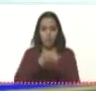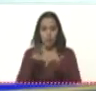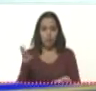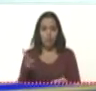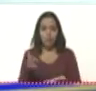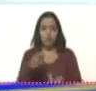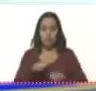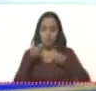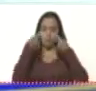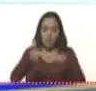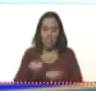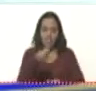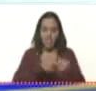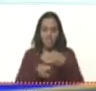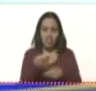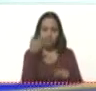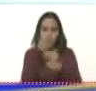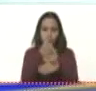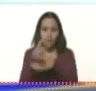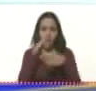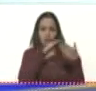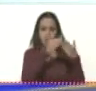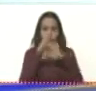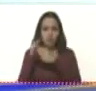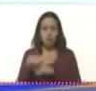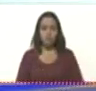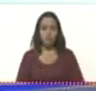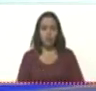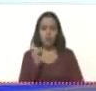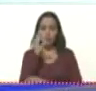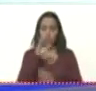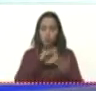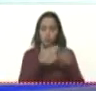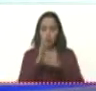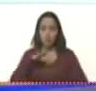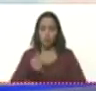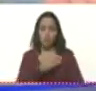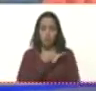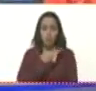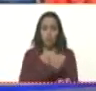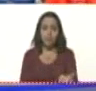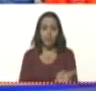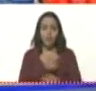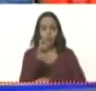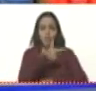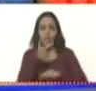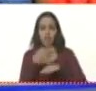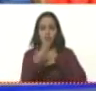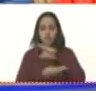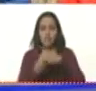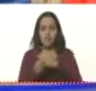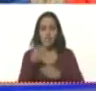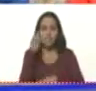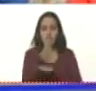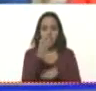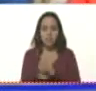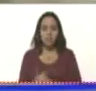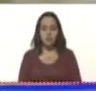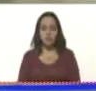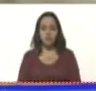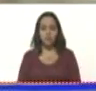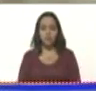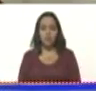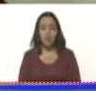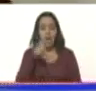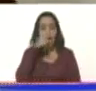recursos directo a los consejos comunales, para fortalecer el gobierno de base, el gobierno directo. El